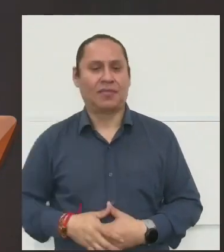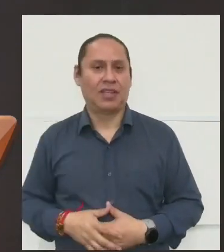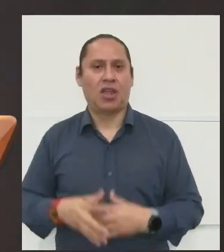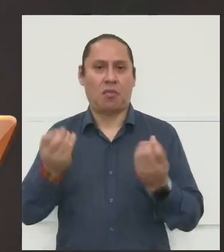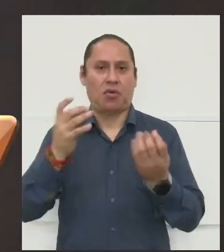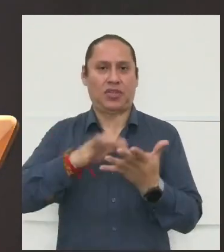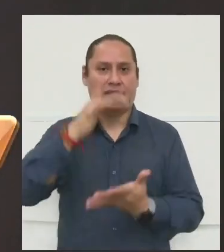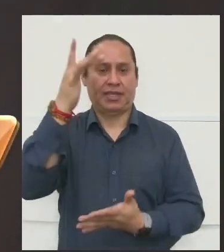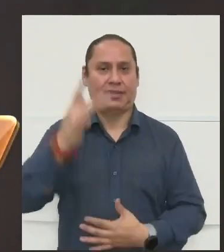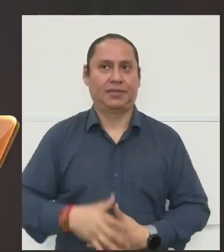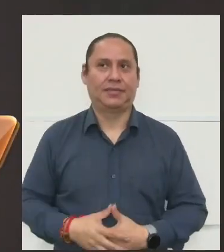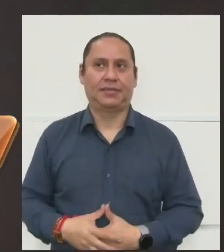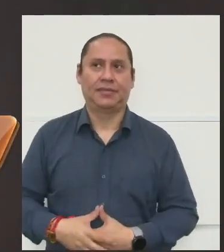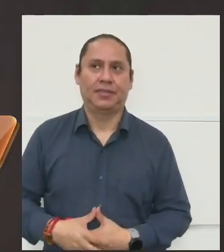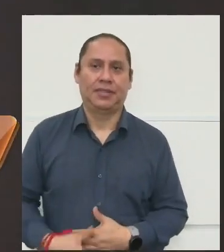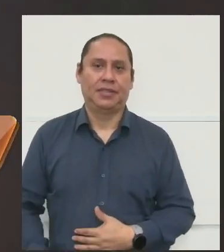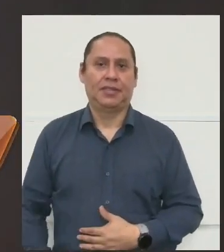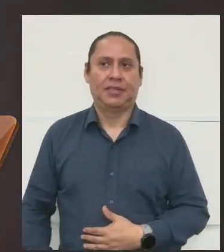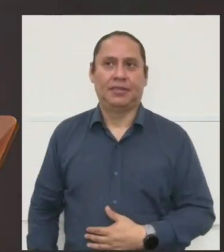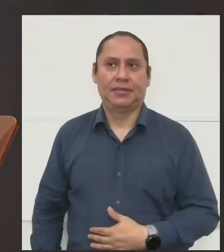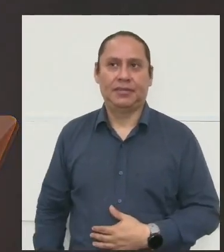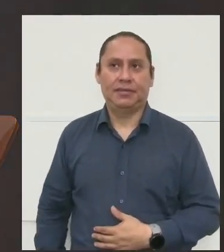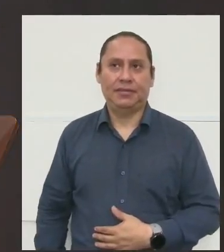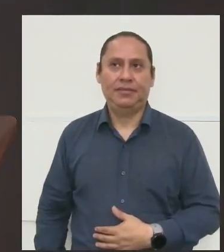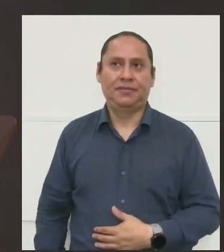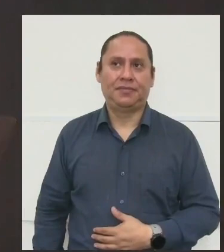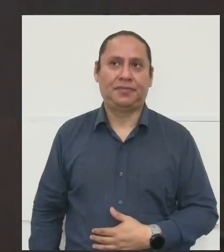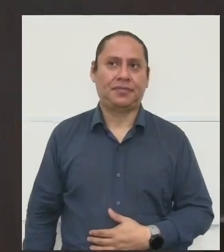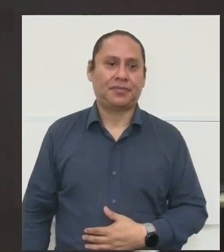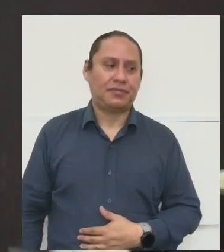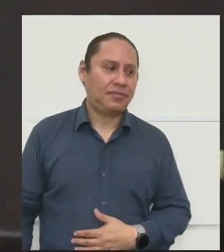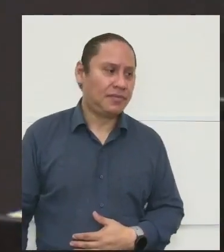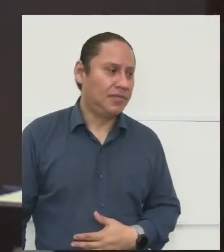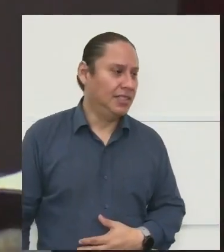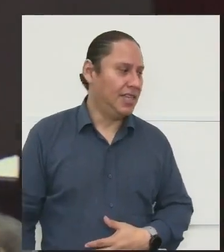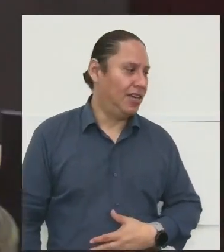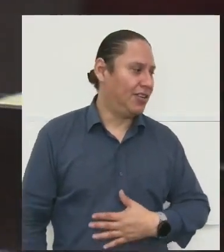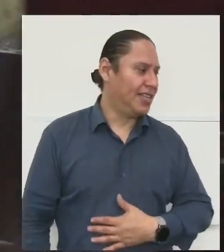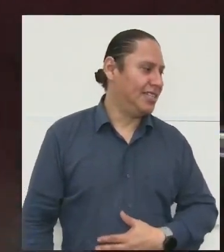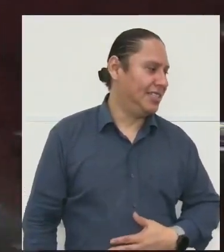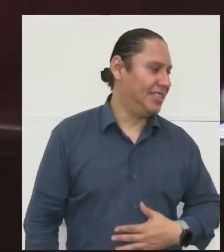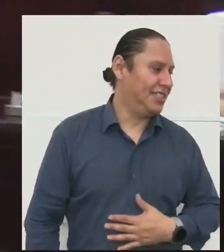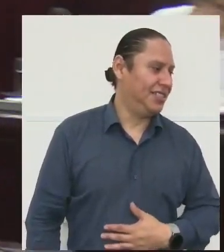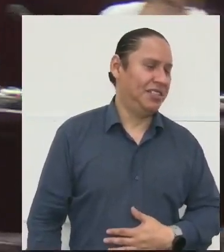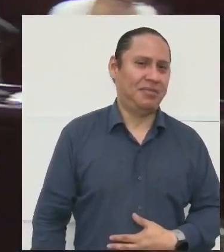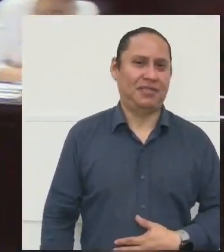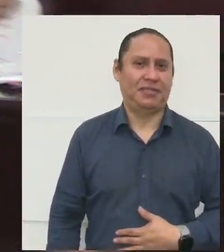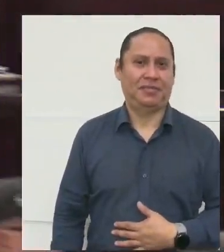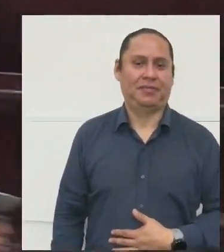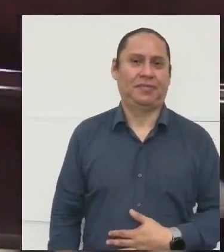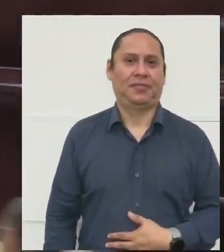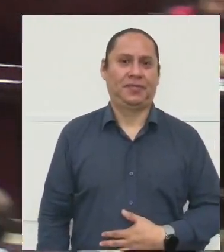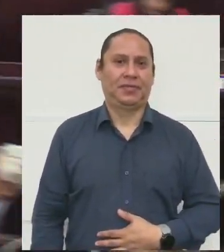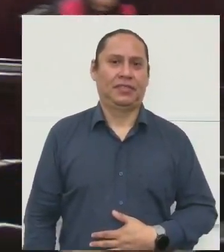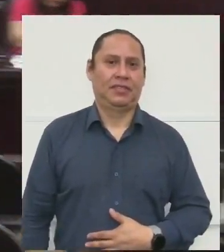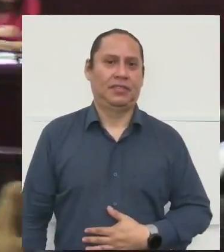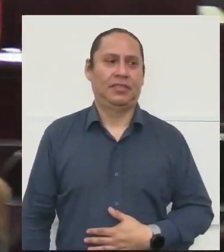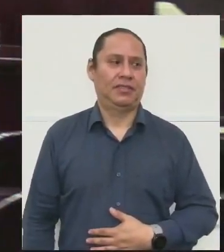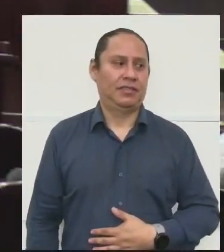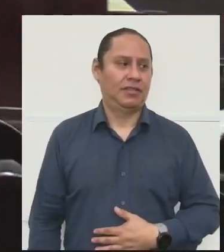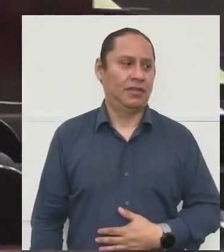cuo diputada presidencia presidenta gracias en cumplimiento al artículo